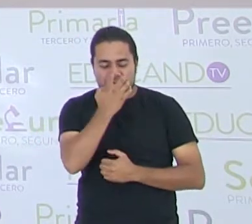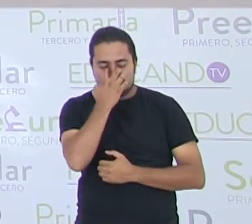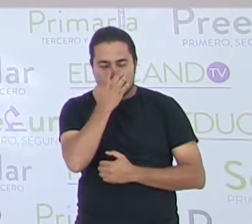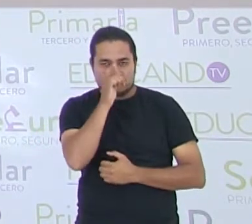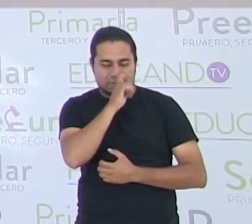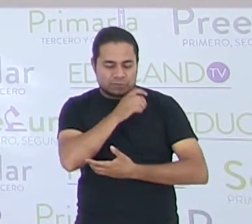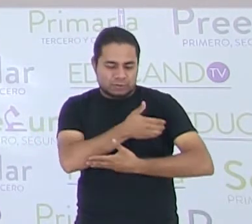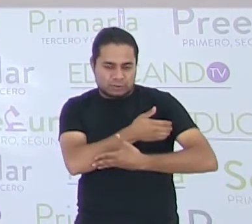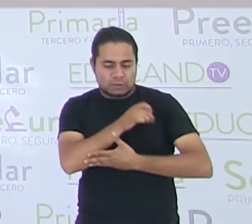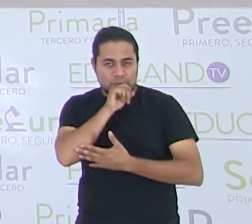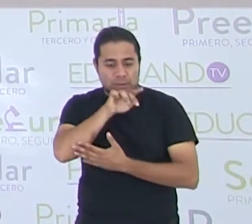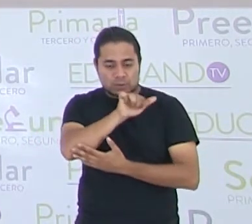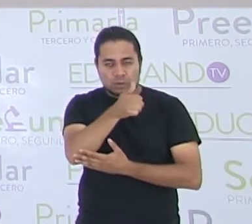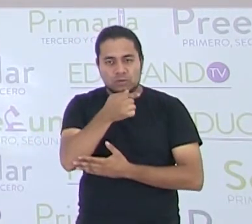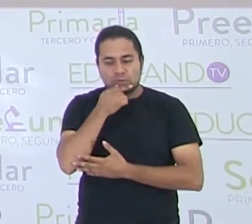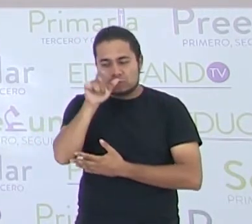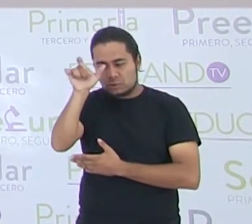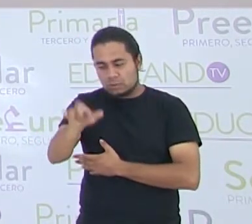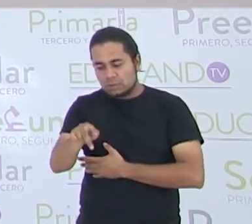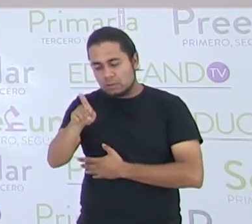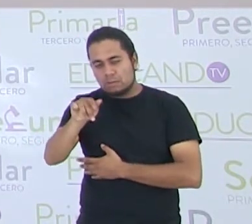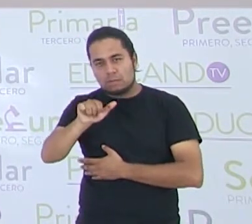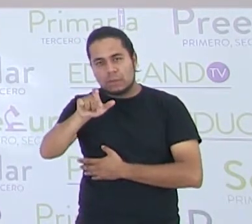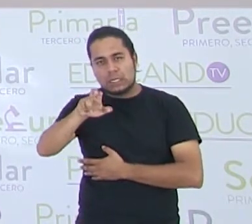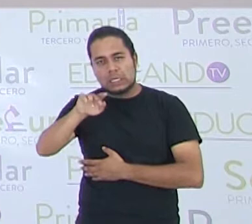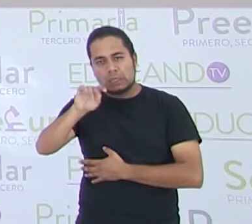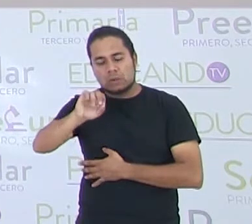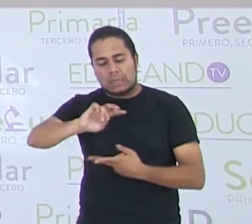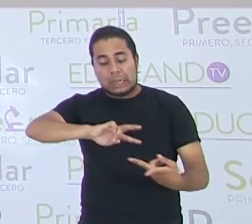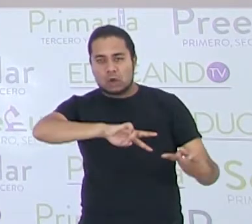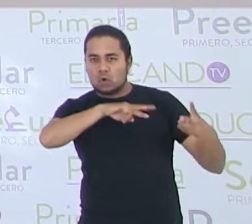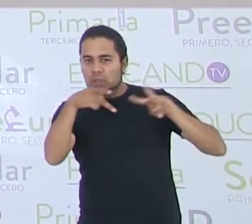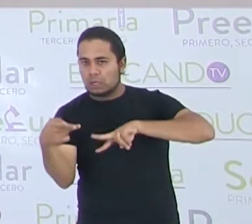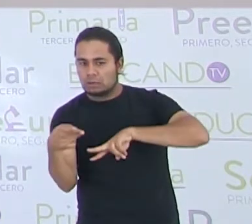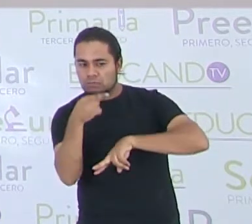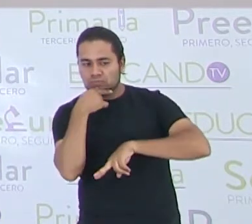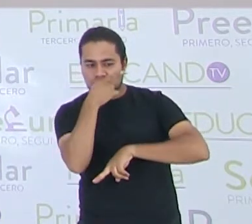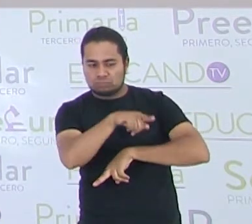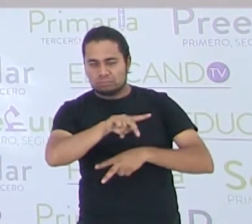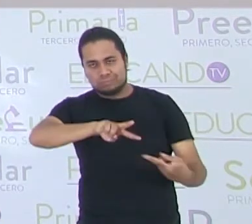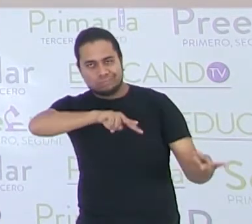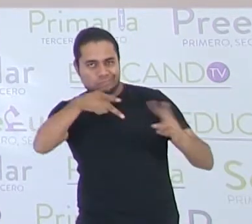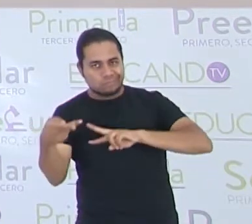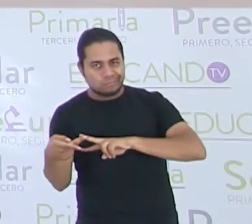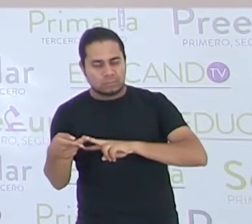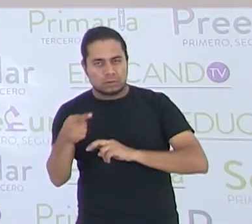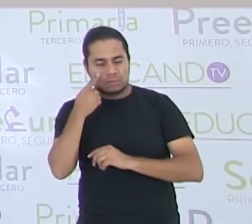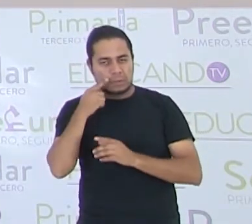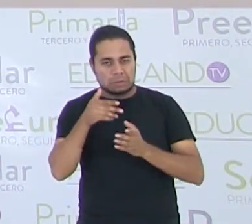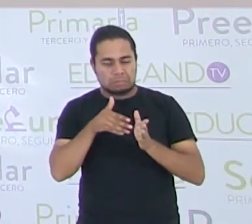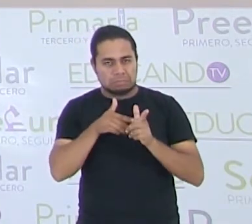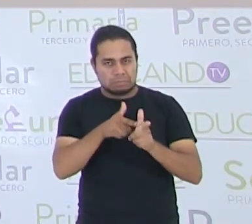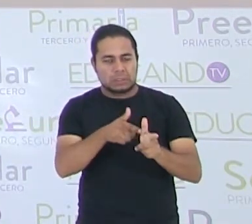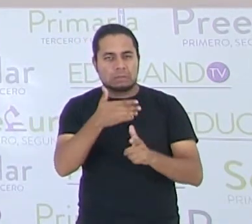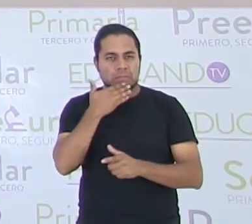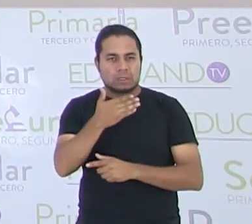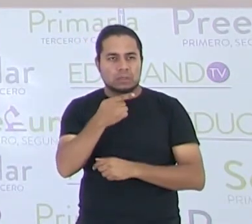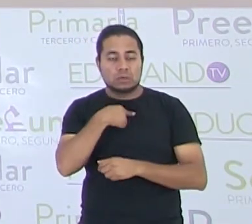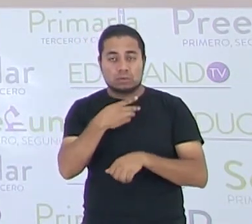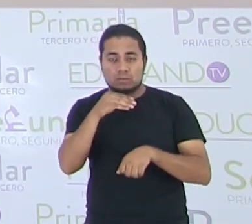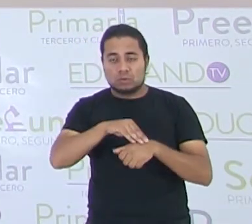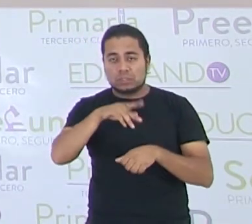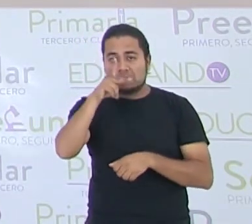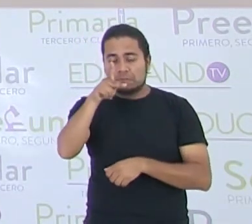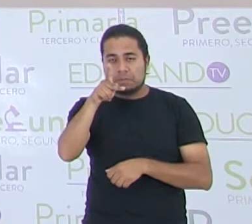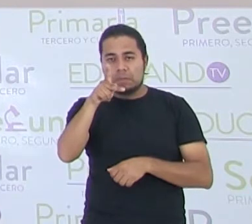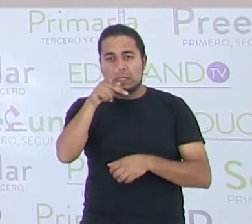estaba Paquito, que era todo lo contrario. Hasta ahí vamos bien. Fíjense, puse P mayúscula porque